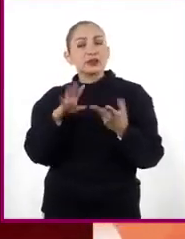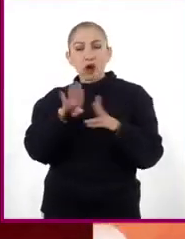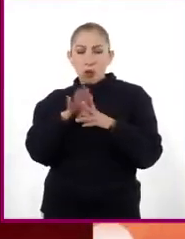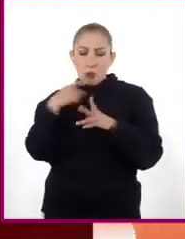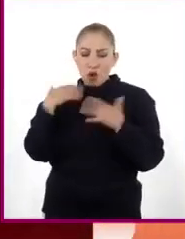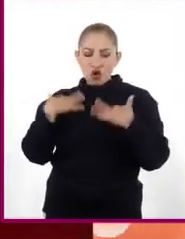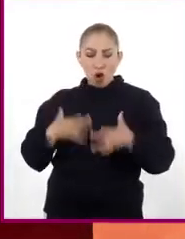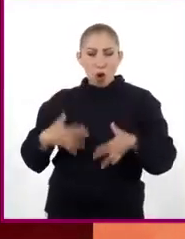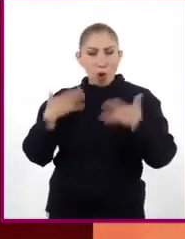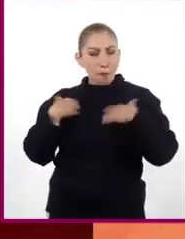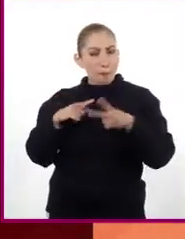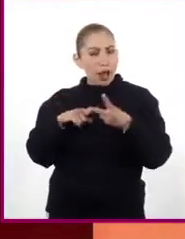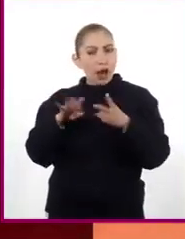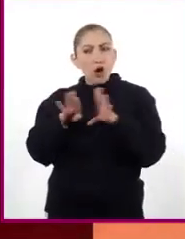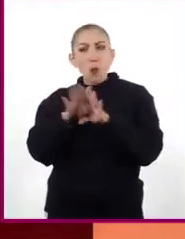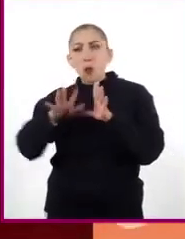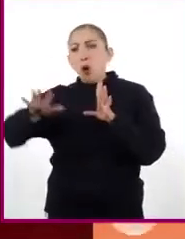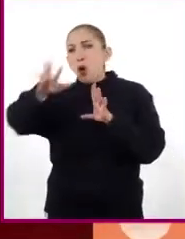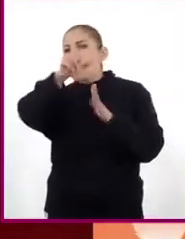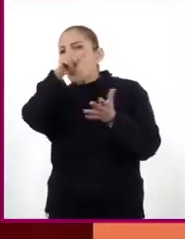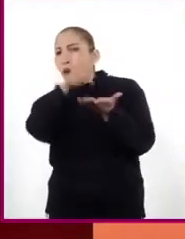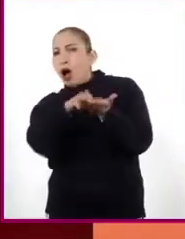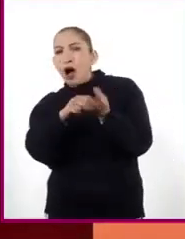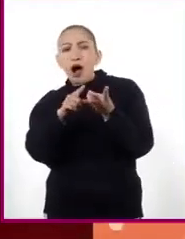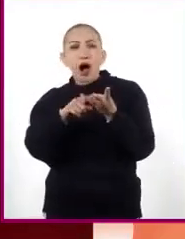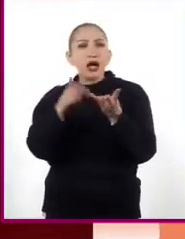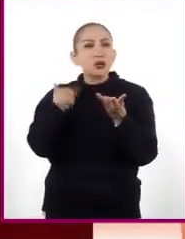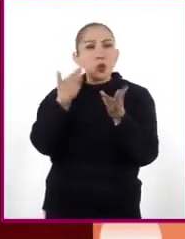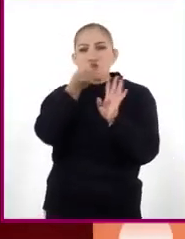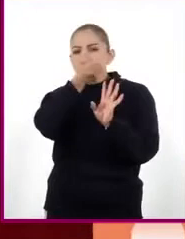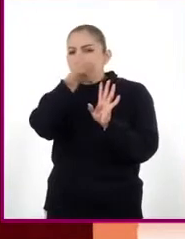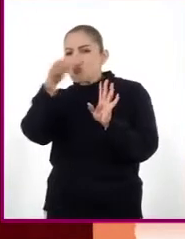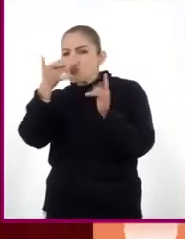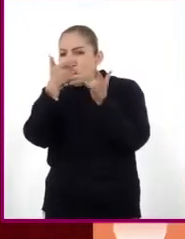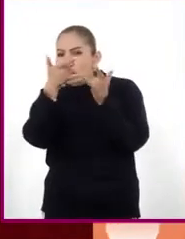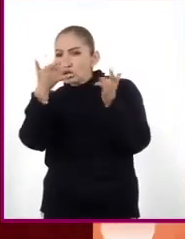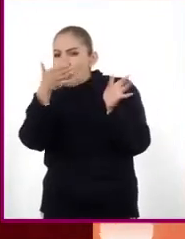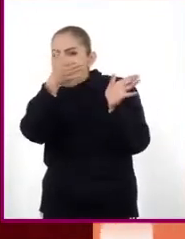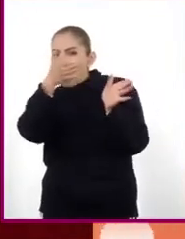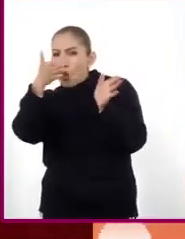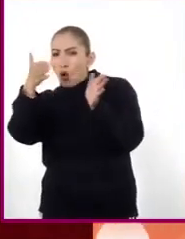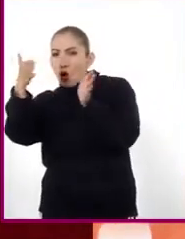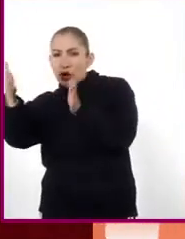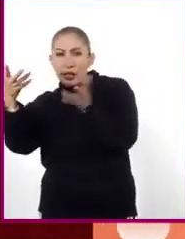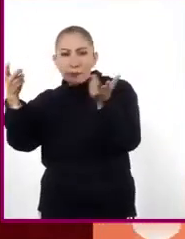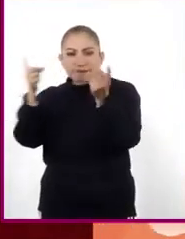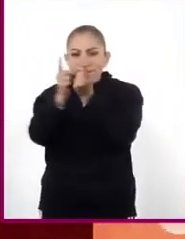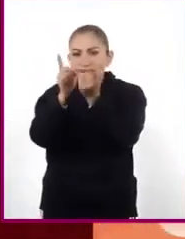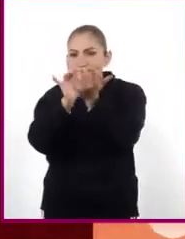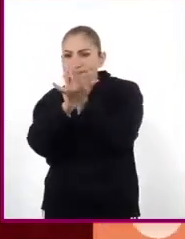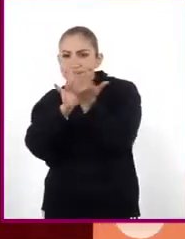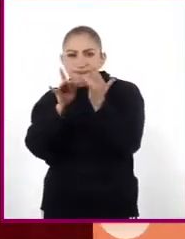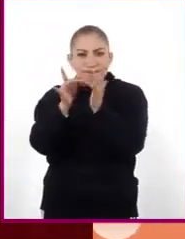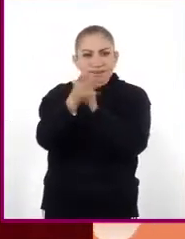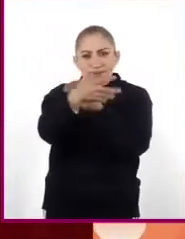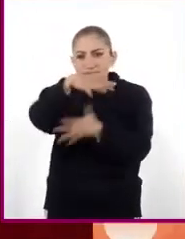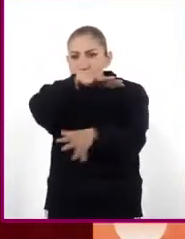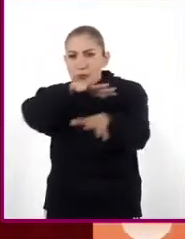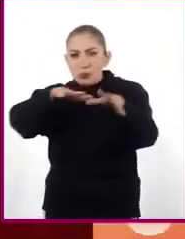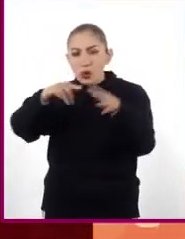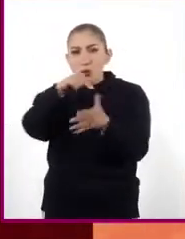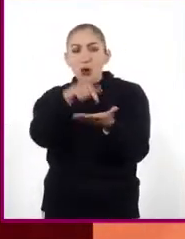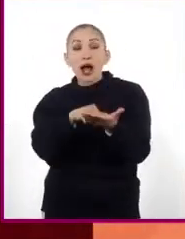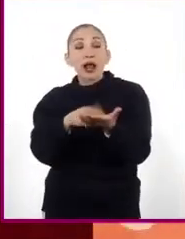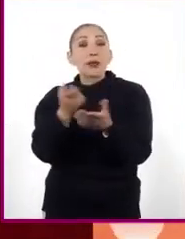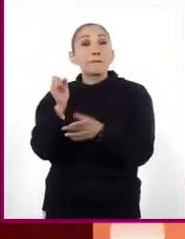cómo se visten, cómo es la escenografía, cuál es la lógica de este universo que se crea en el escenario,